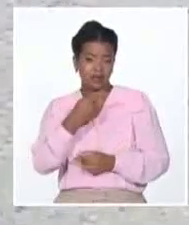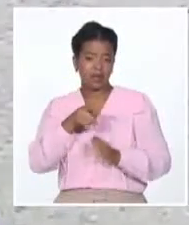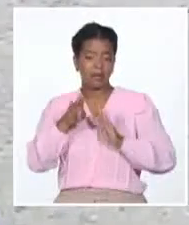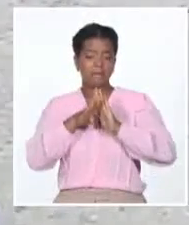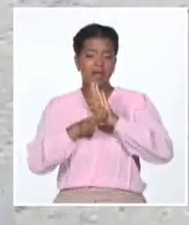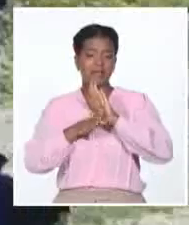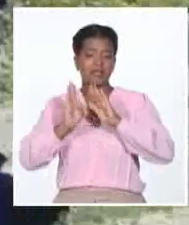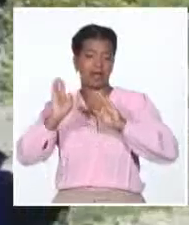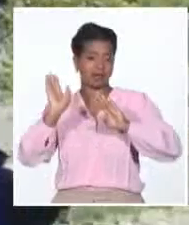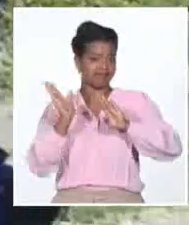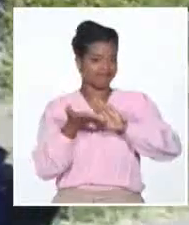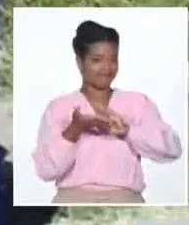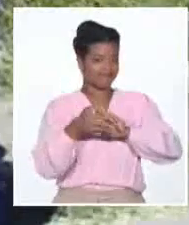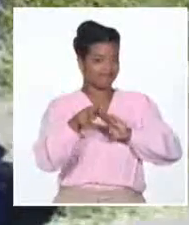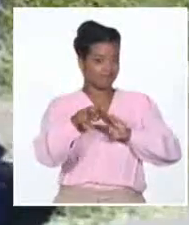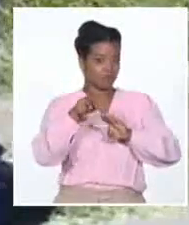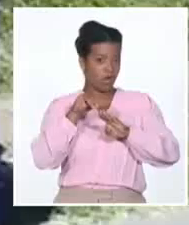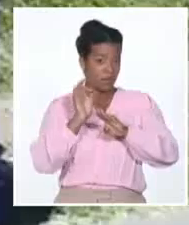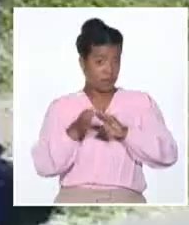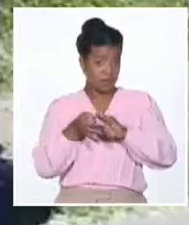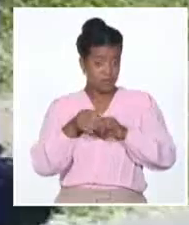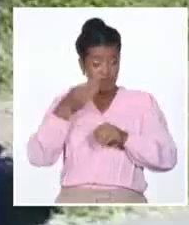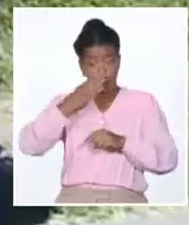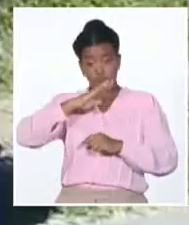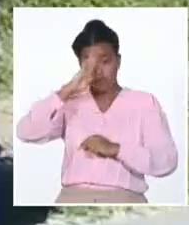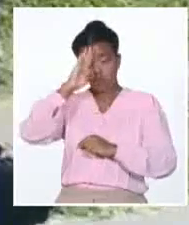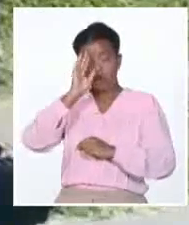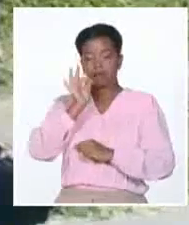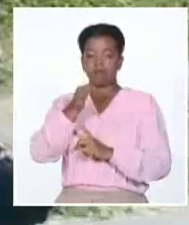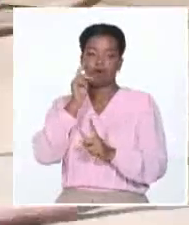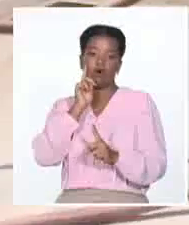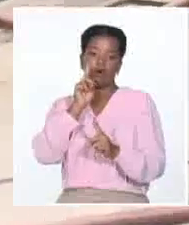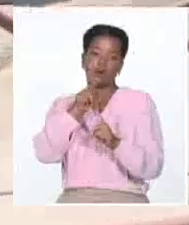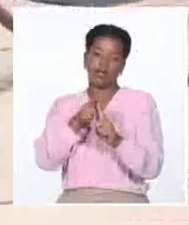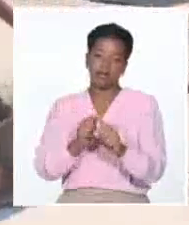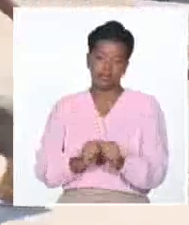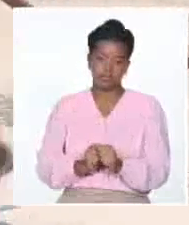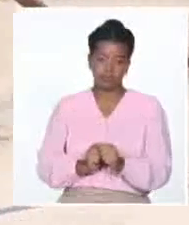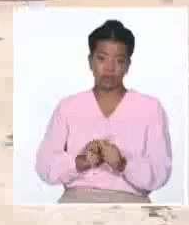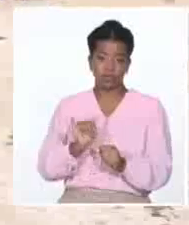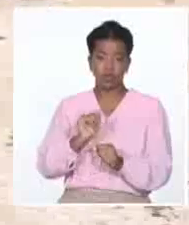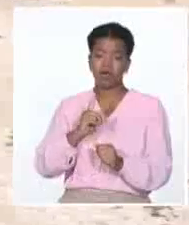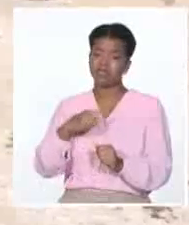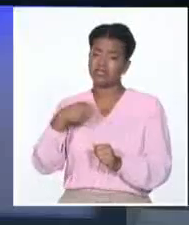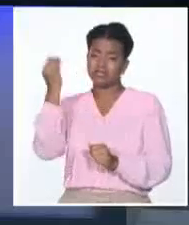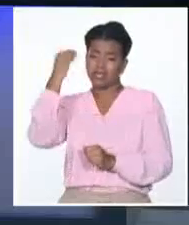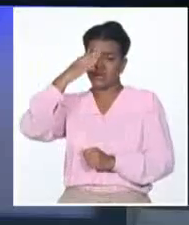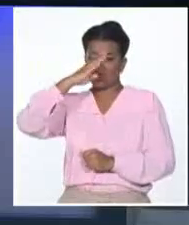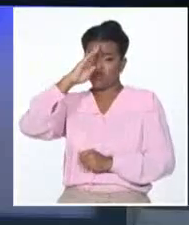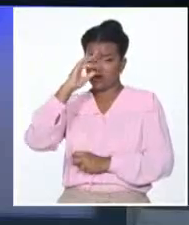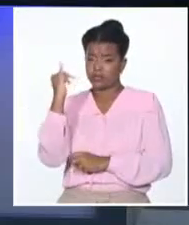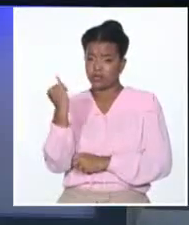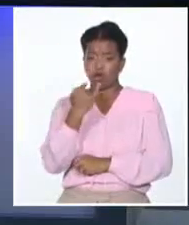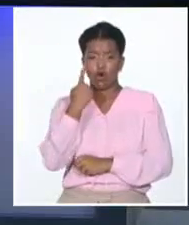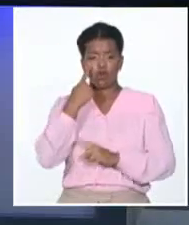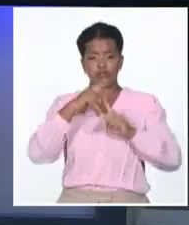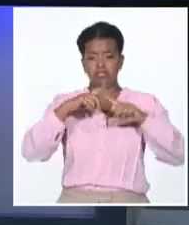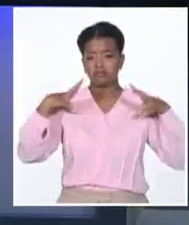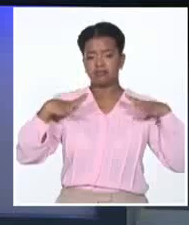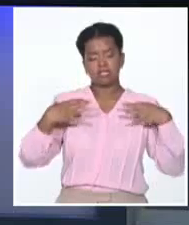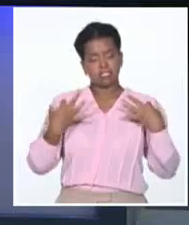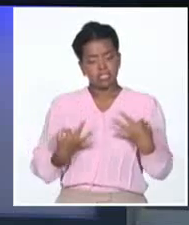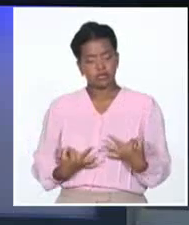coercitivas que no disimulan este propósito y la intención de desacreditar el prestigio internacional de Cuba como destino turístico seguro